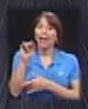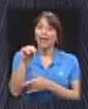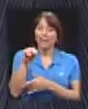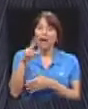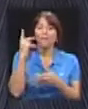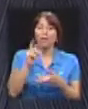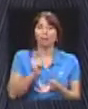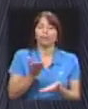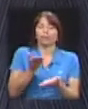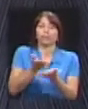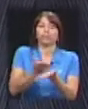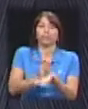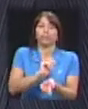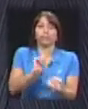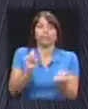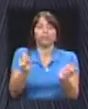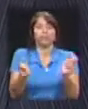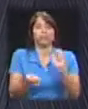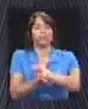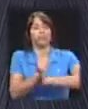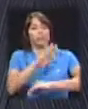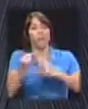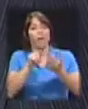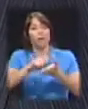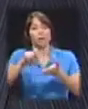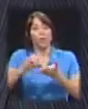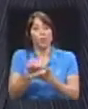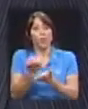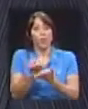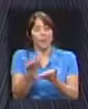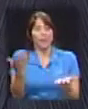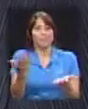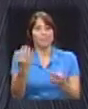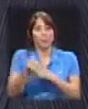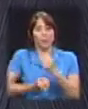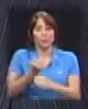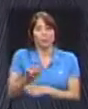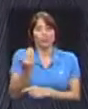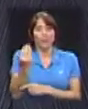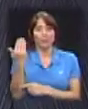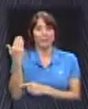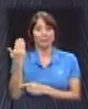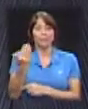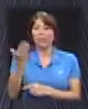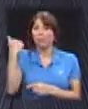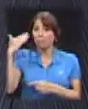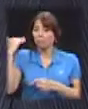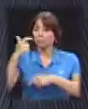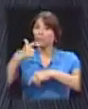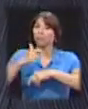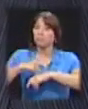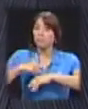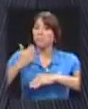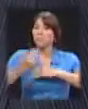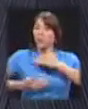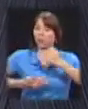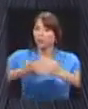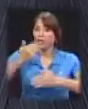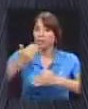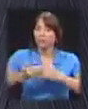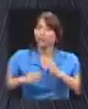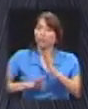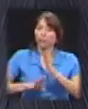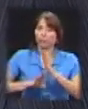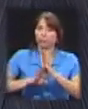unos pocos años antes. En ese momento estaba en un proceso de gran crecimiento, de convertirse en una